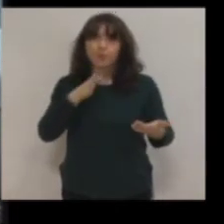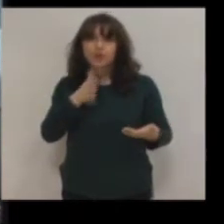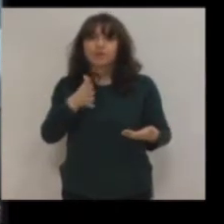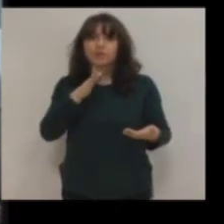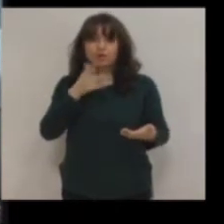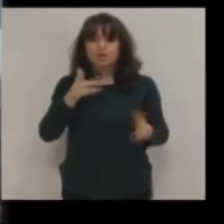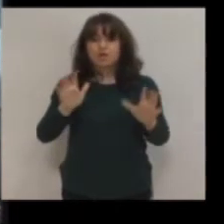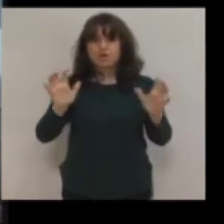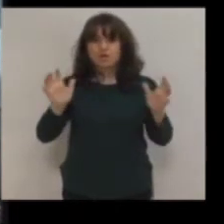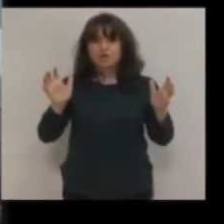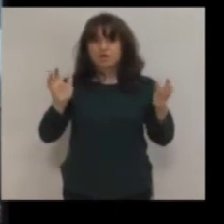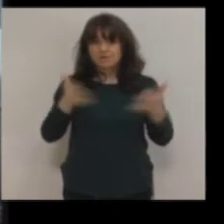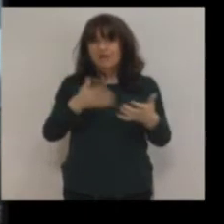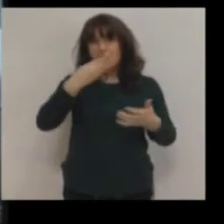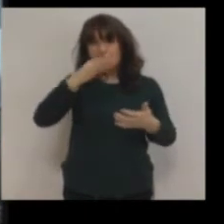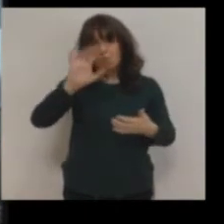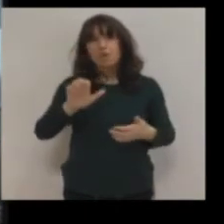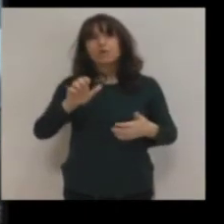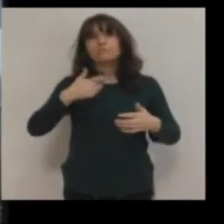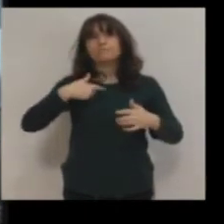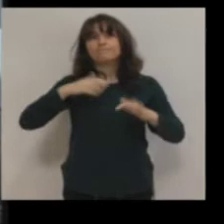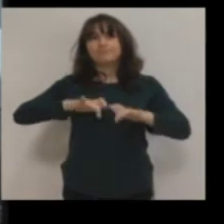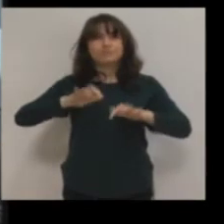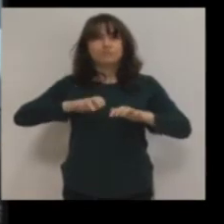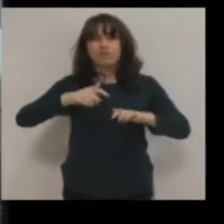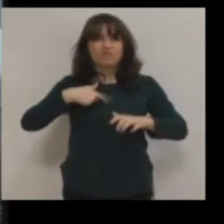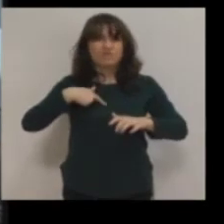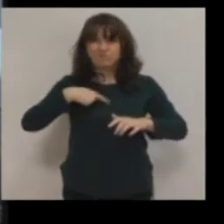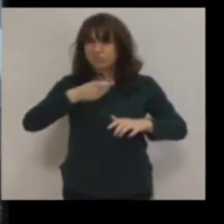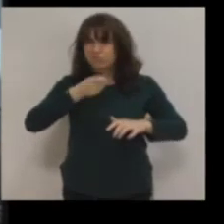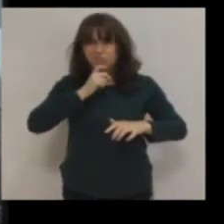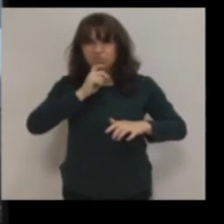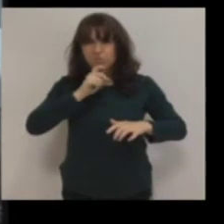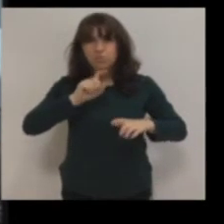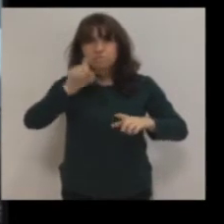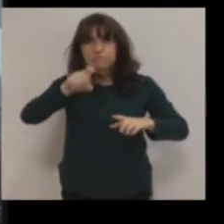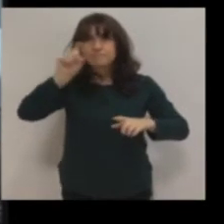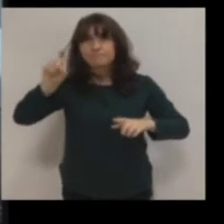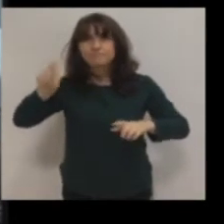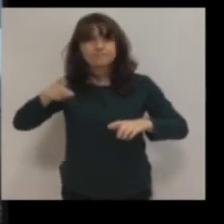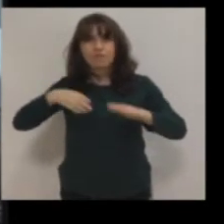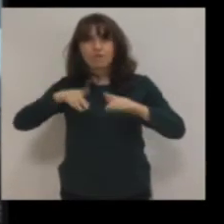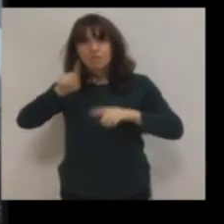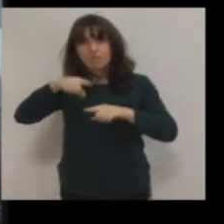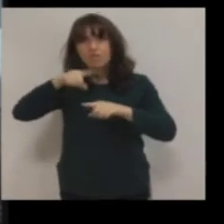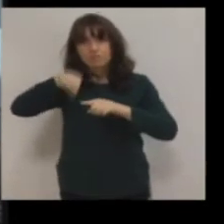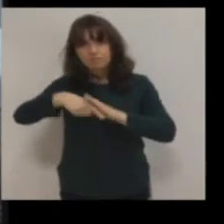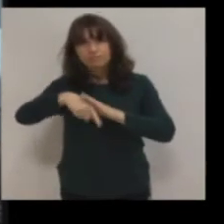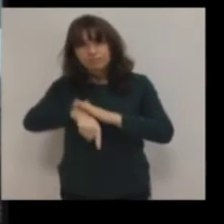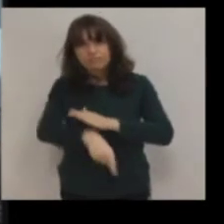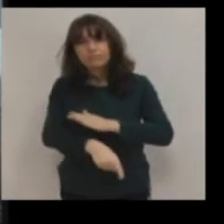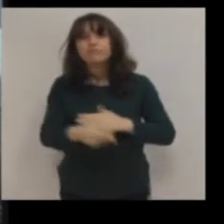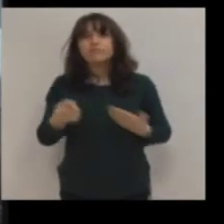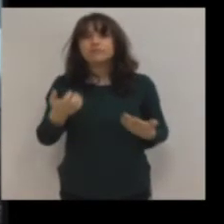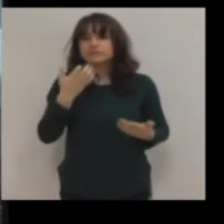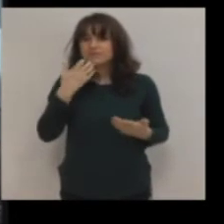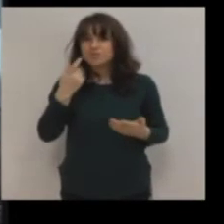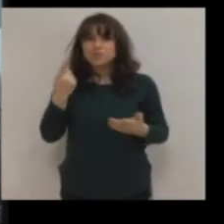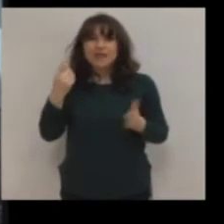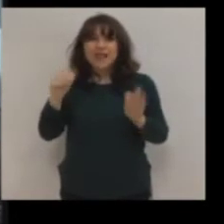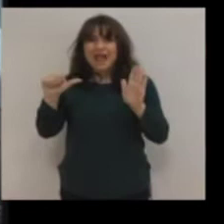la navegación por el BOE es terrible, o sea, vamos, el acceder exactamente a un artículo que tú